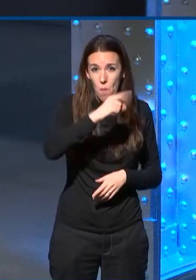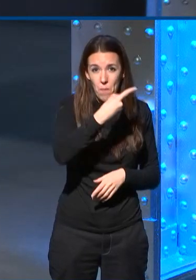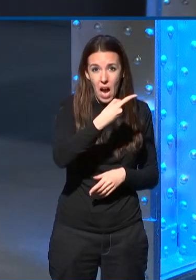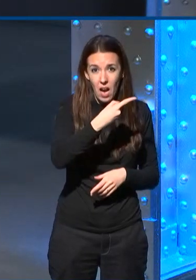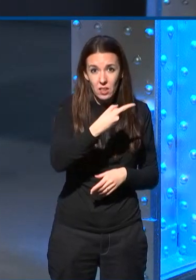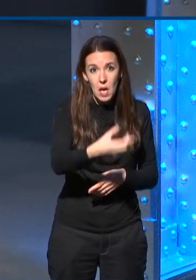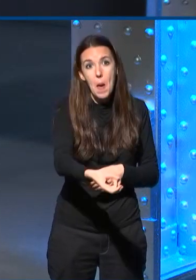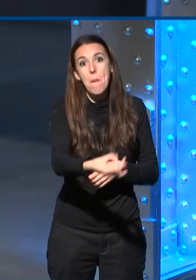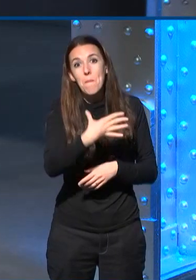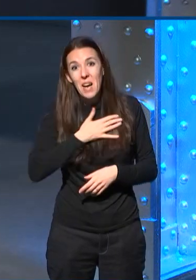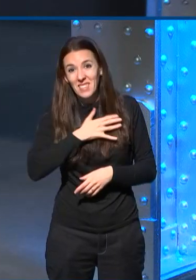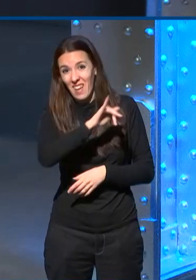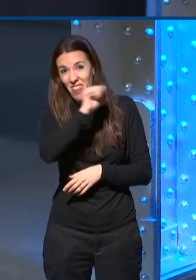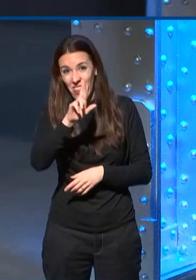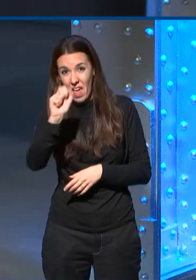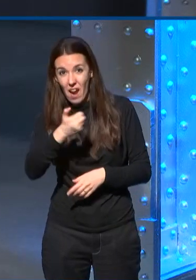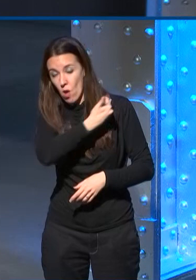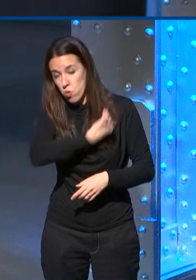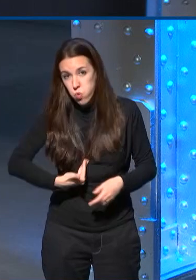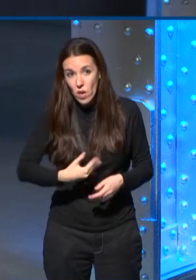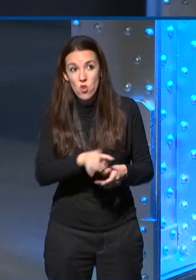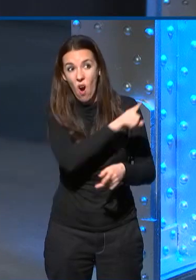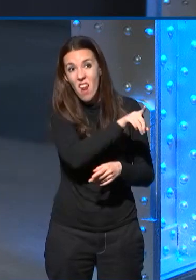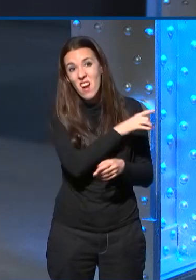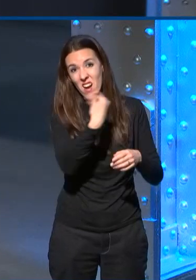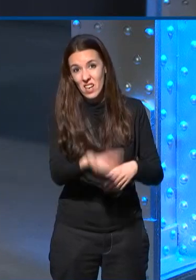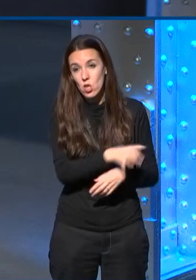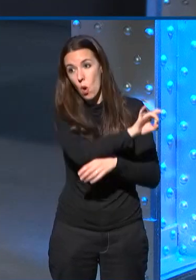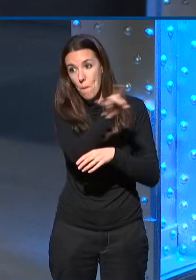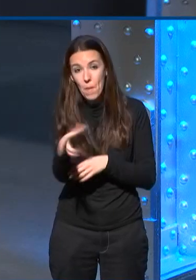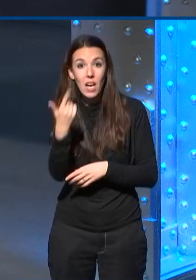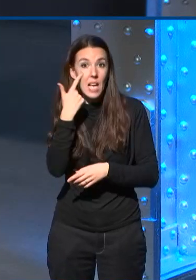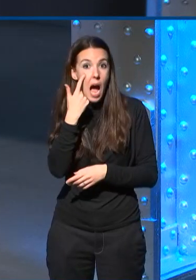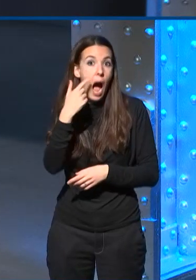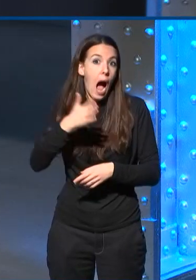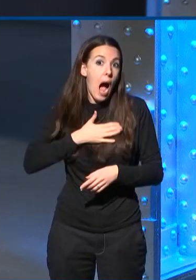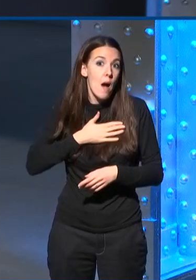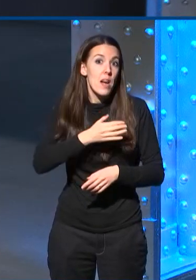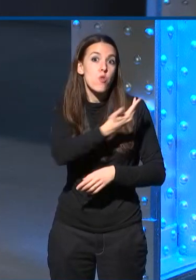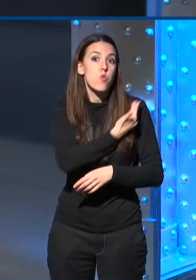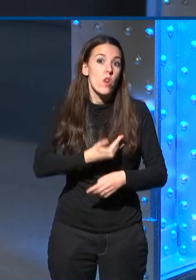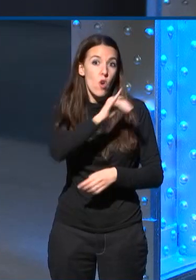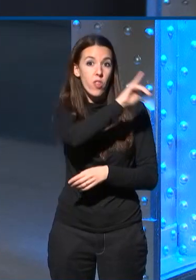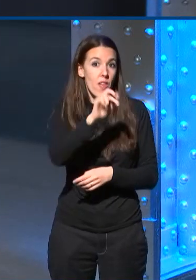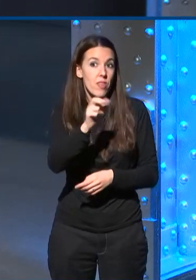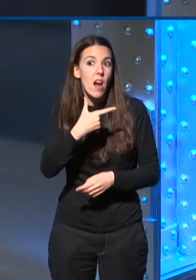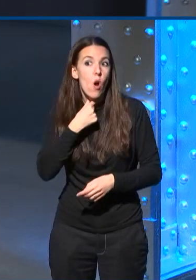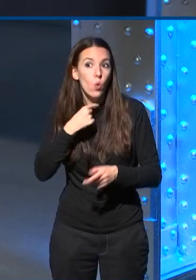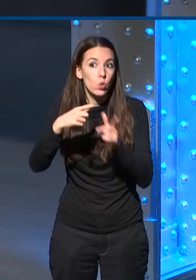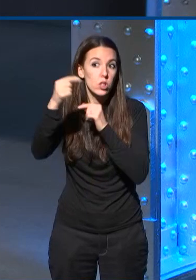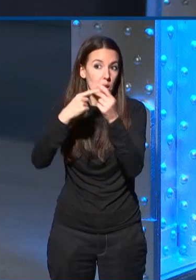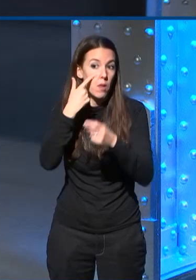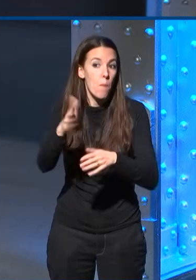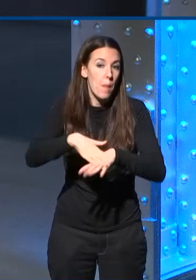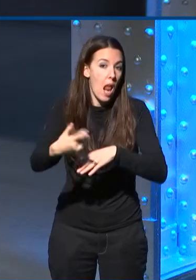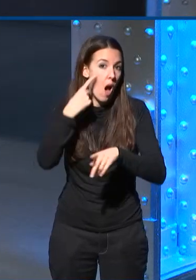nuestro Amancio Ortega, Jeff Bezos. A ver si don Amancio le gusta nuestra carrera espacial, hay que hablar con él también. Pues este hombre también está